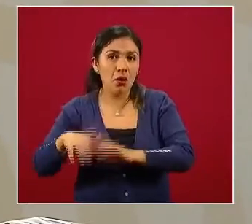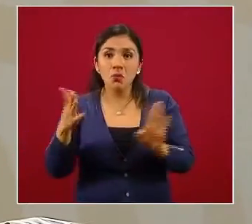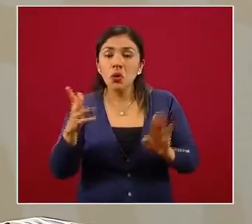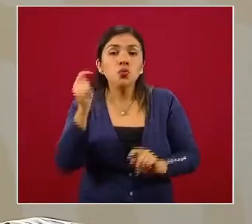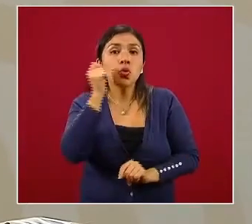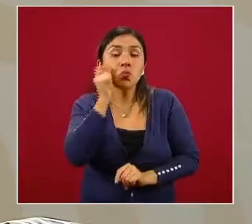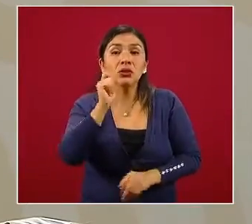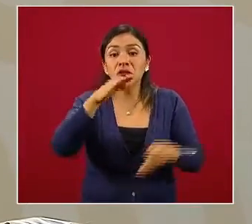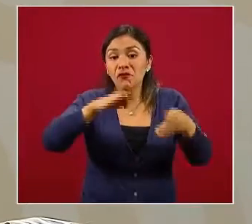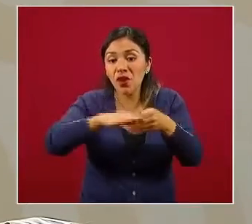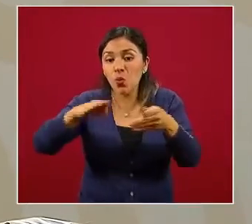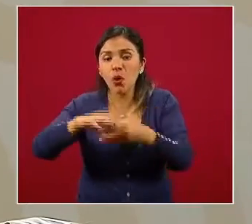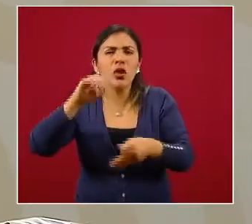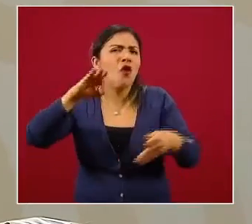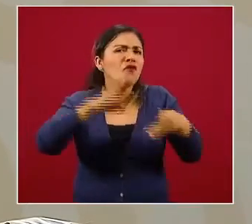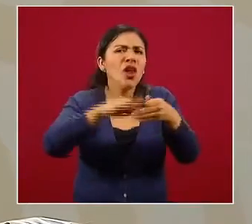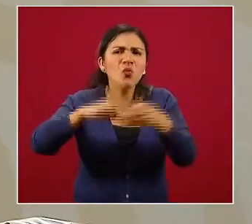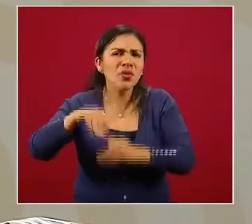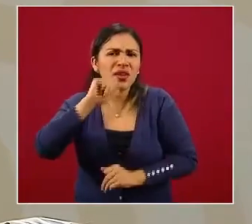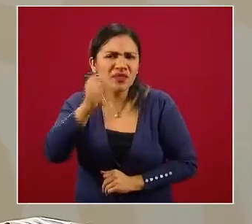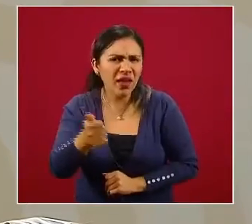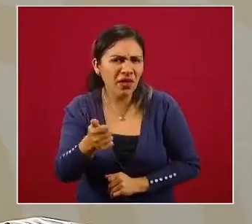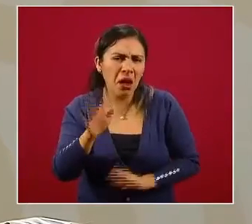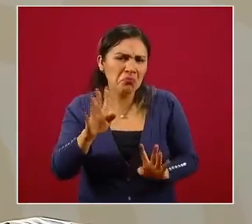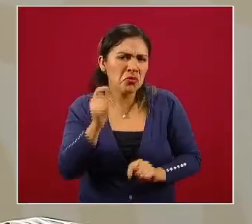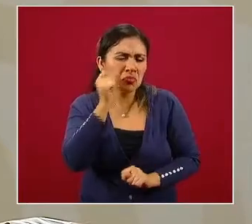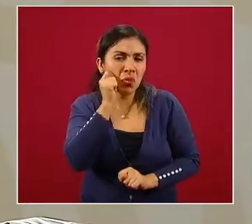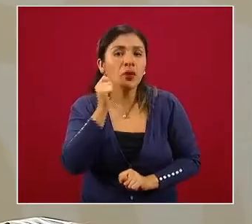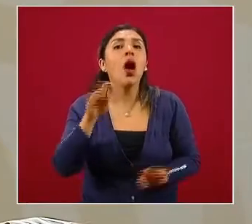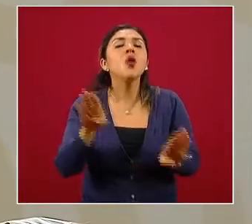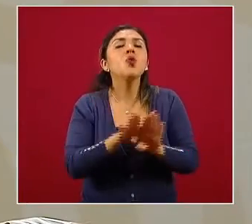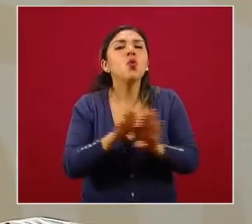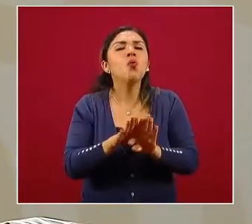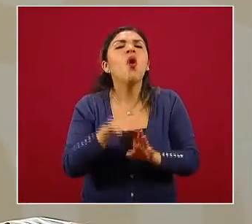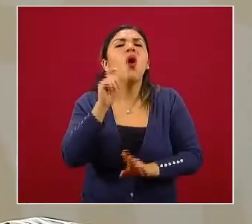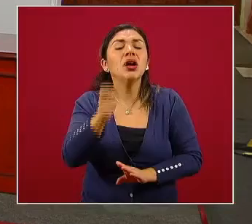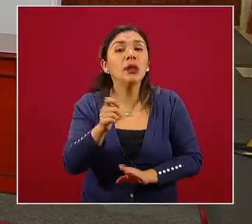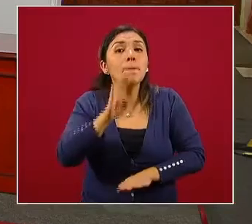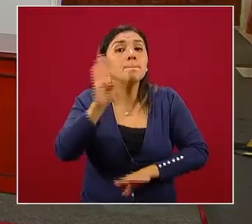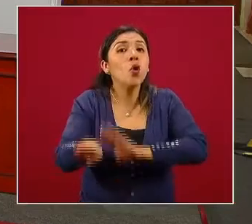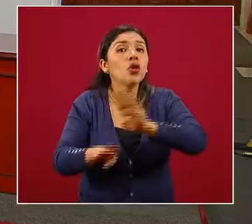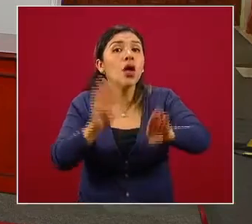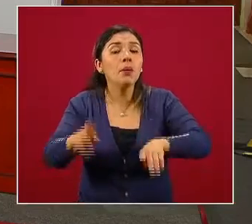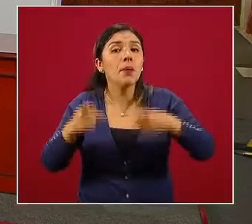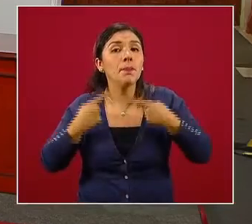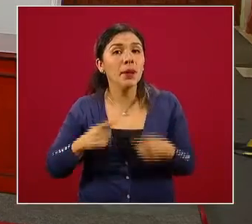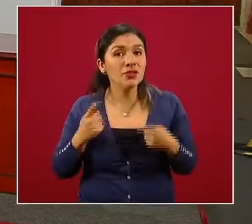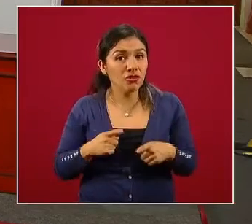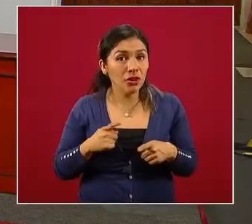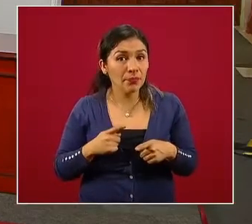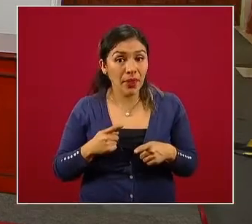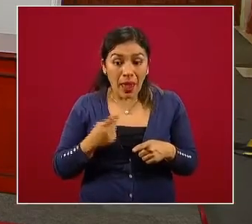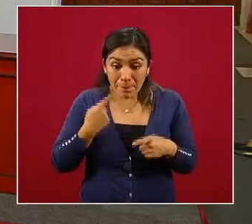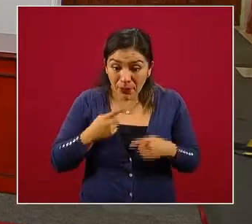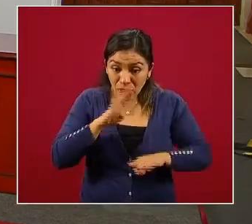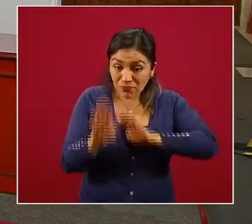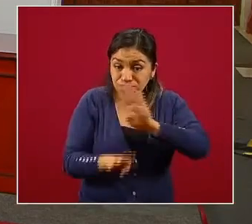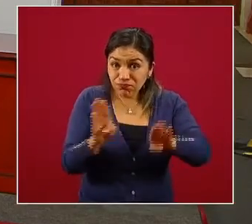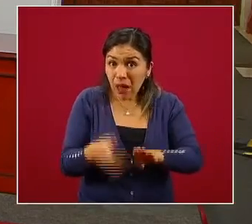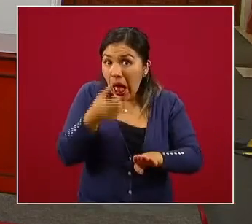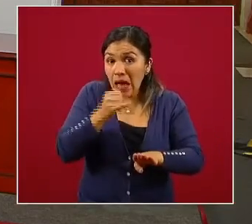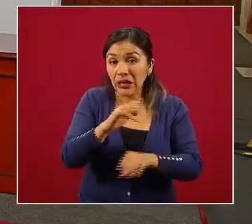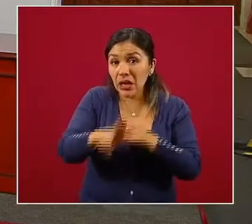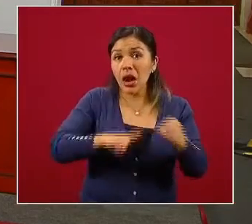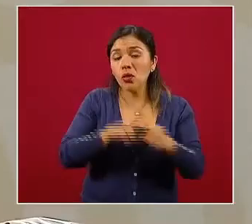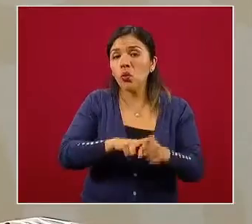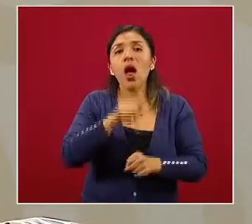independientemente de que sean frecuentes o infrecuentes, sobre la mortalidad. La mortalidad, por su naturaleza,